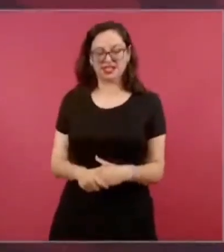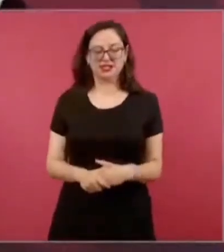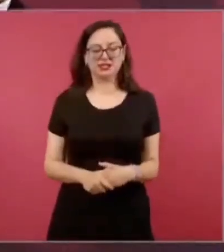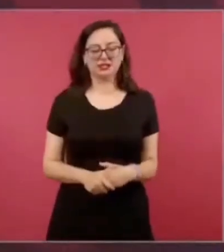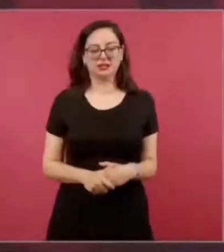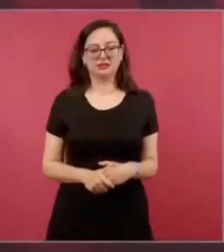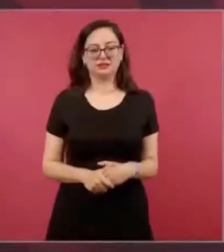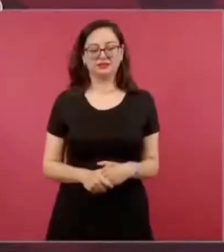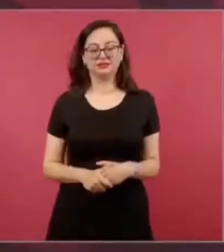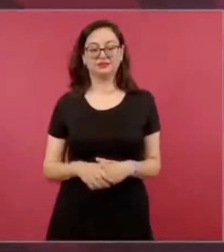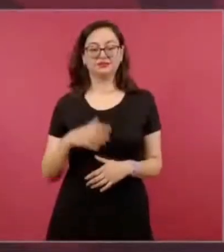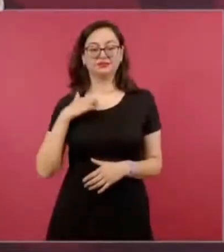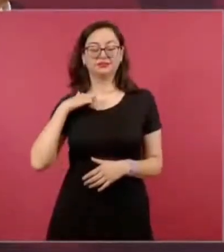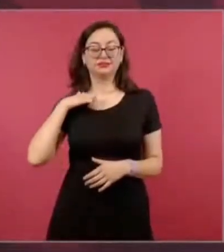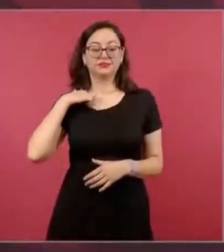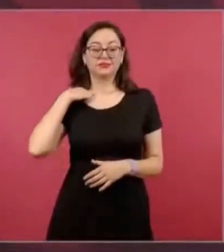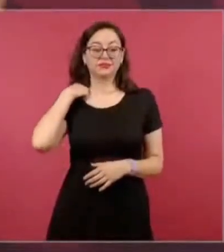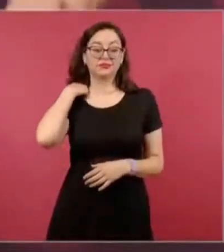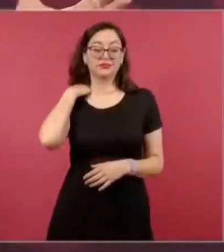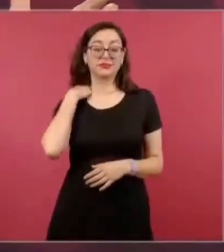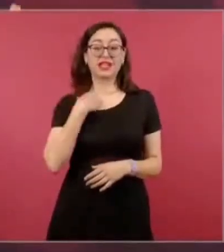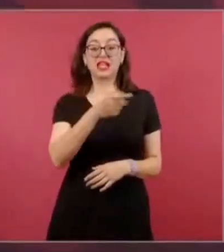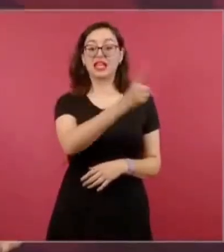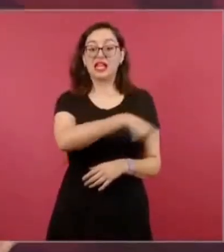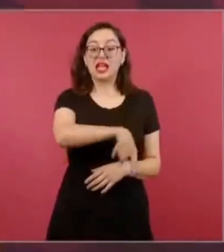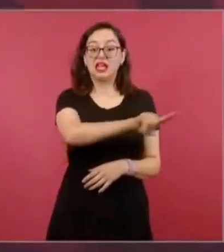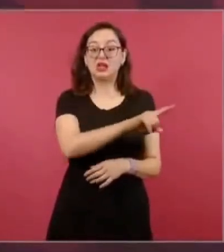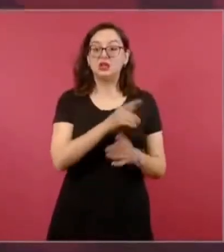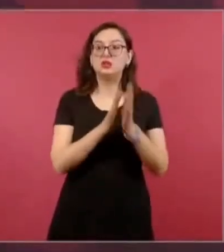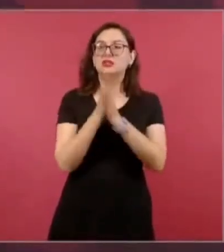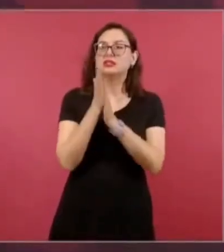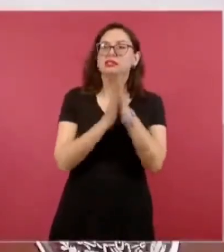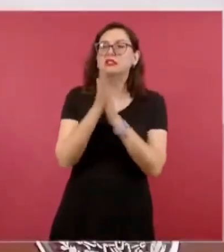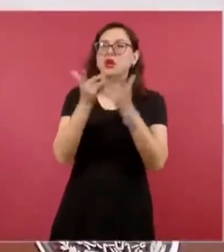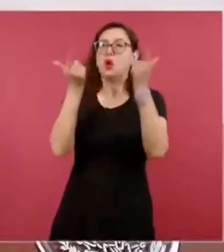Quisieran ver el país en llamas.